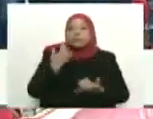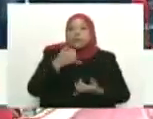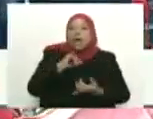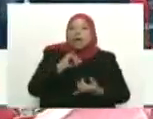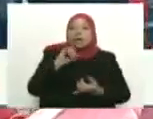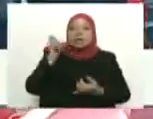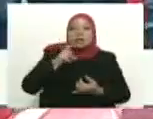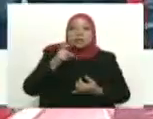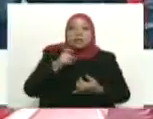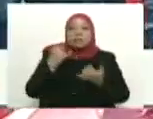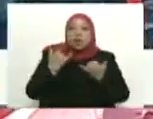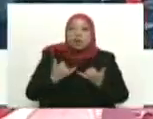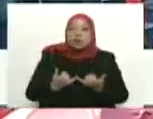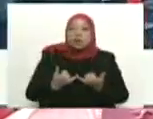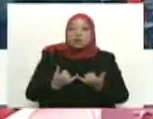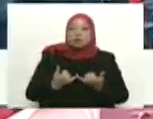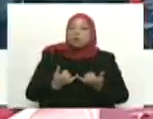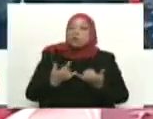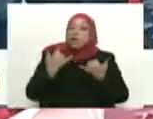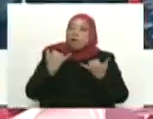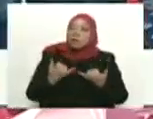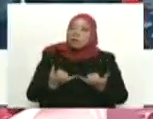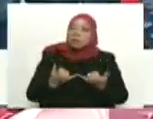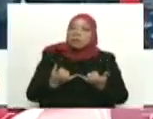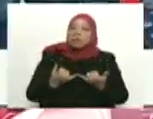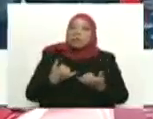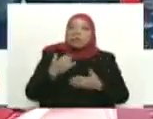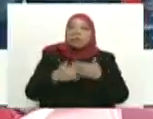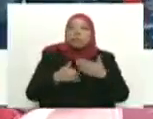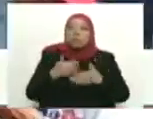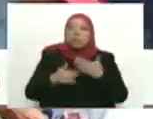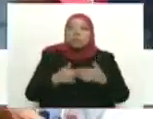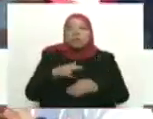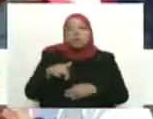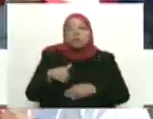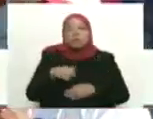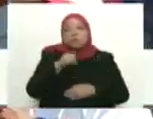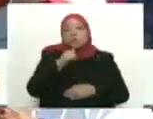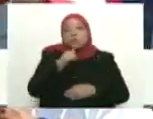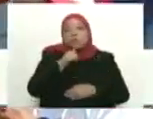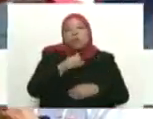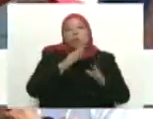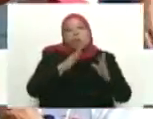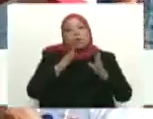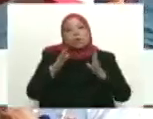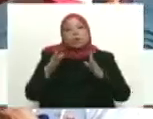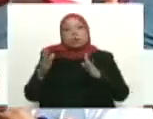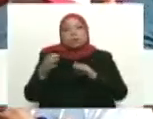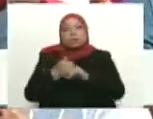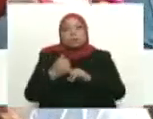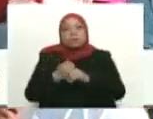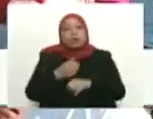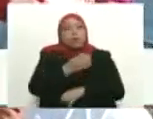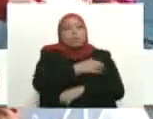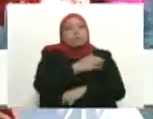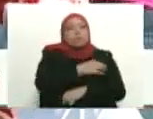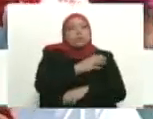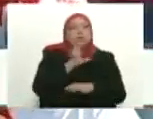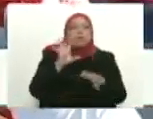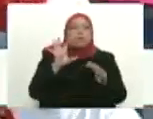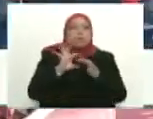ahora, en este instante. En la medida que nosotros estemos organizados, en la medida que la oposición nos vea